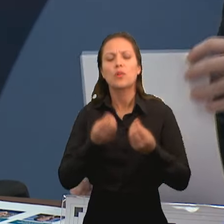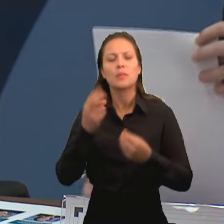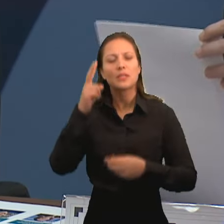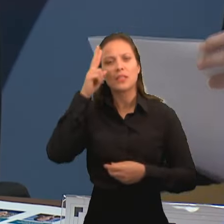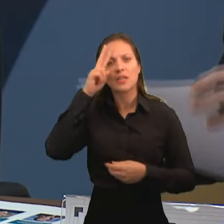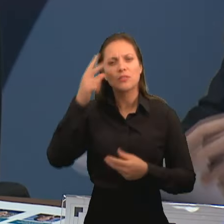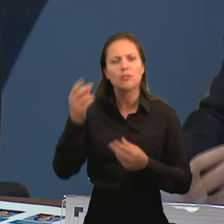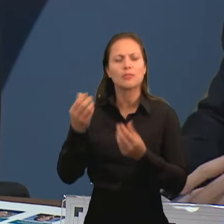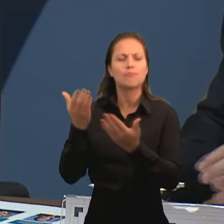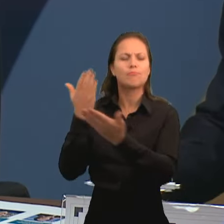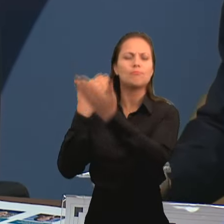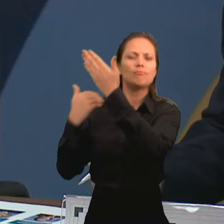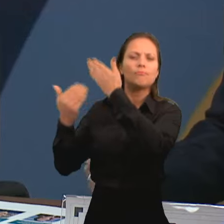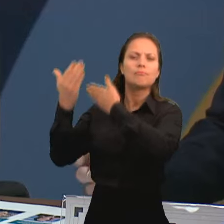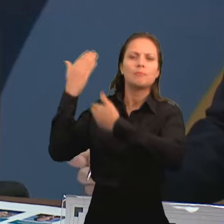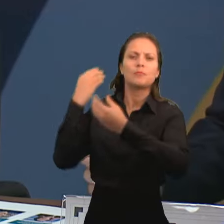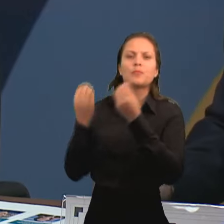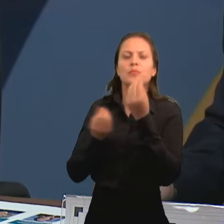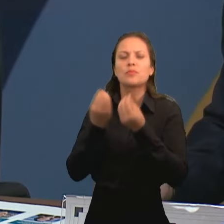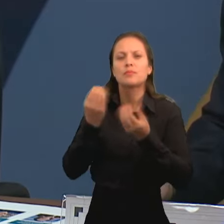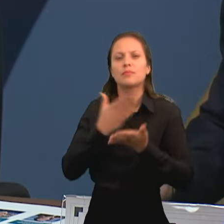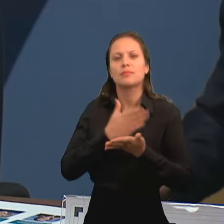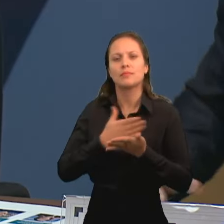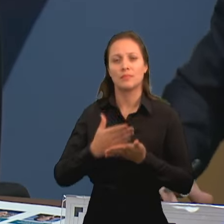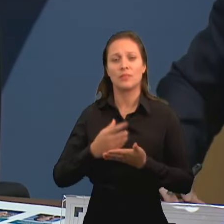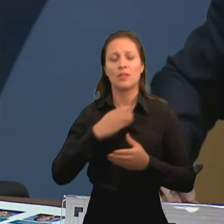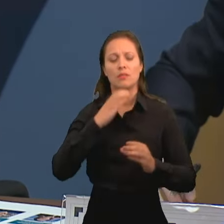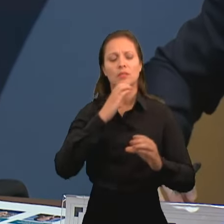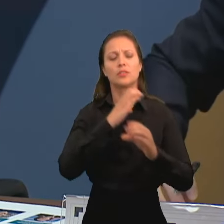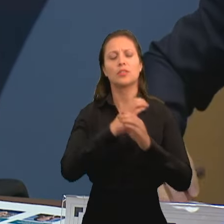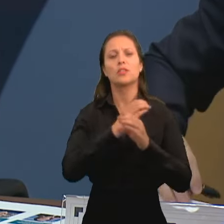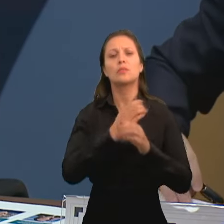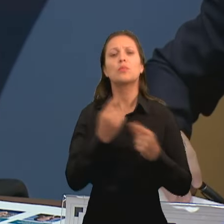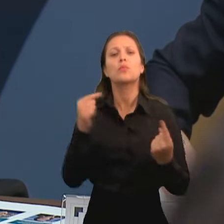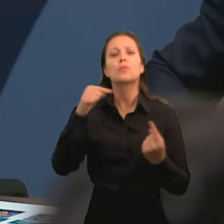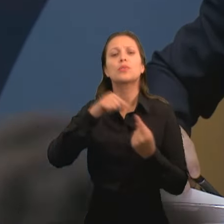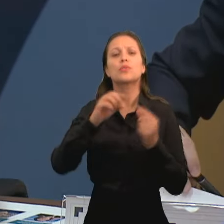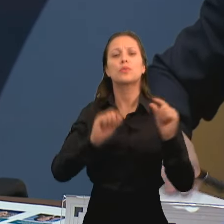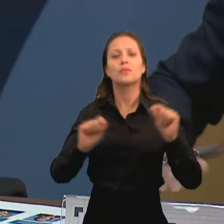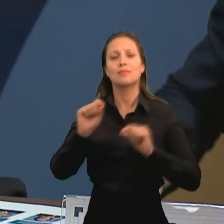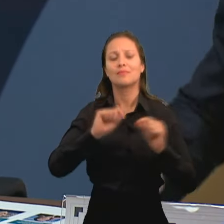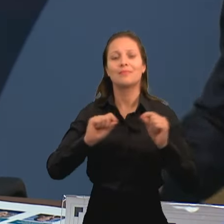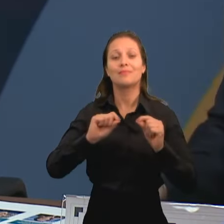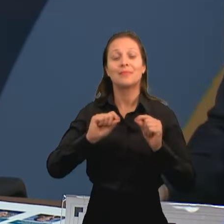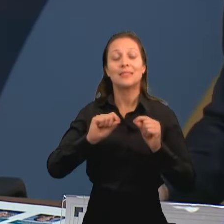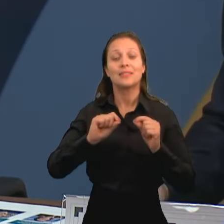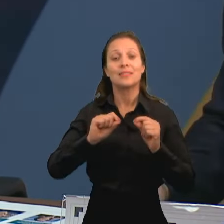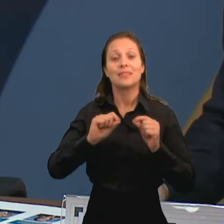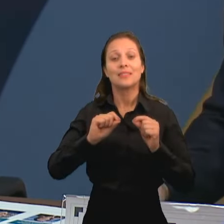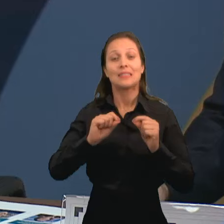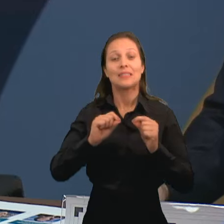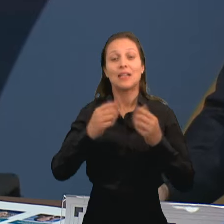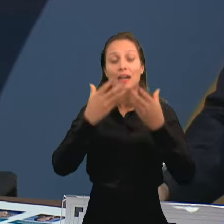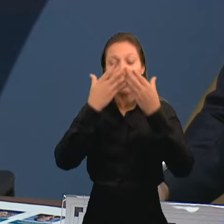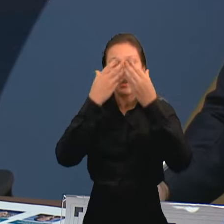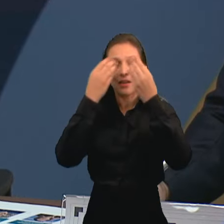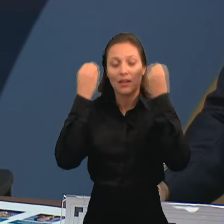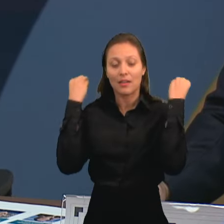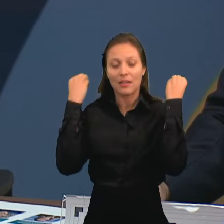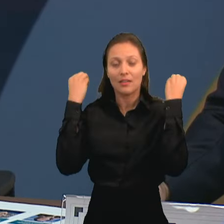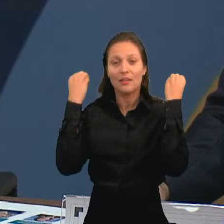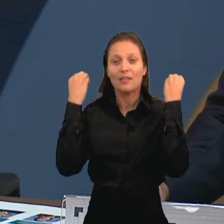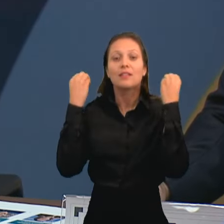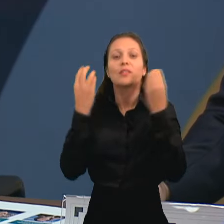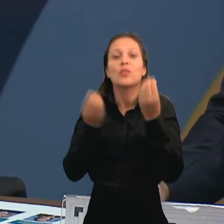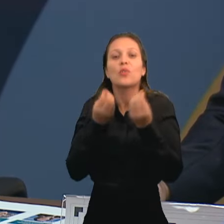contexto histórico por detrás de la tecnología y como ingeniero mi objetivo es desmenuzar lo